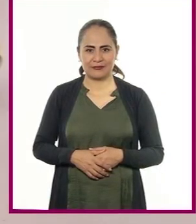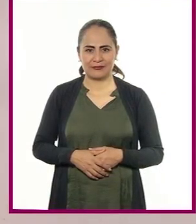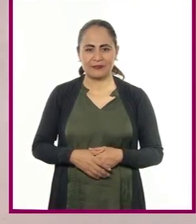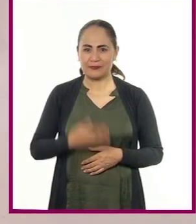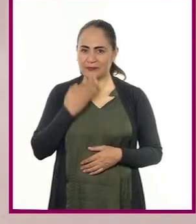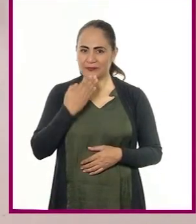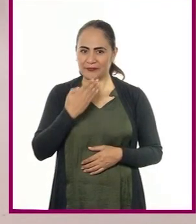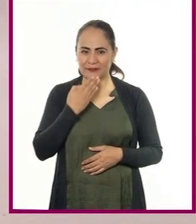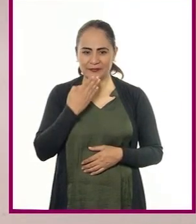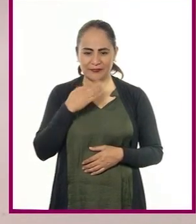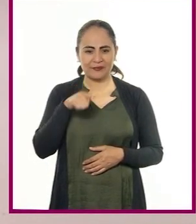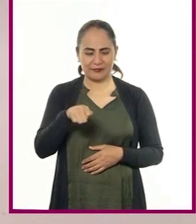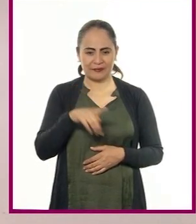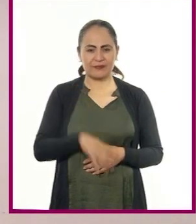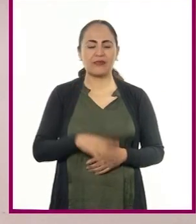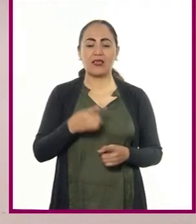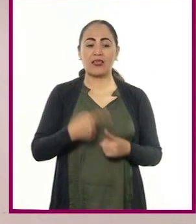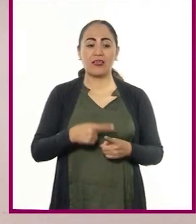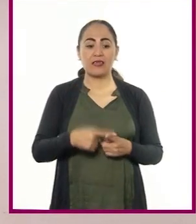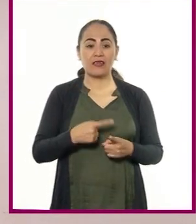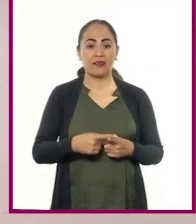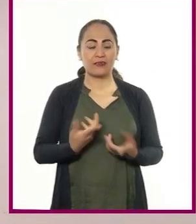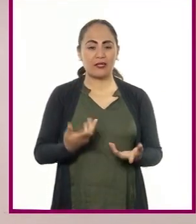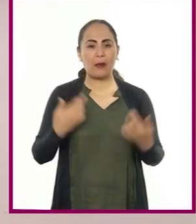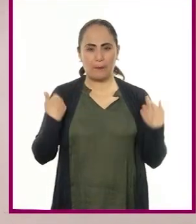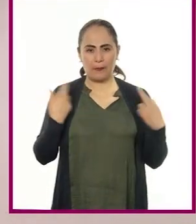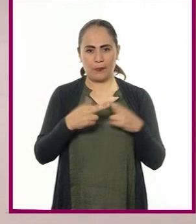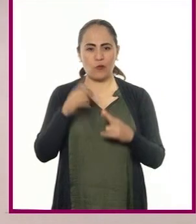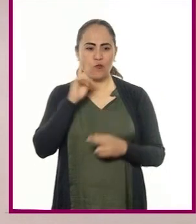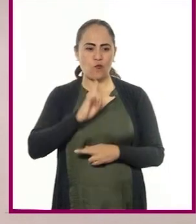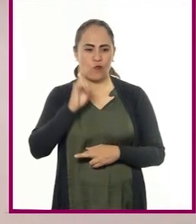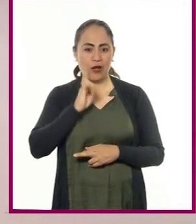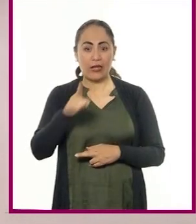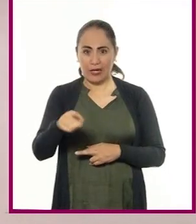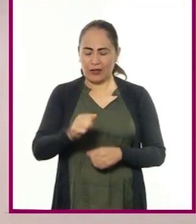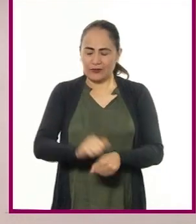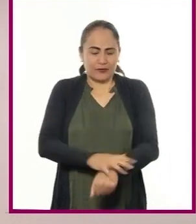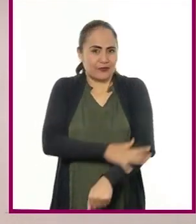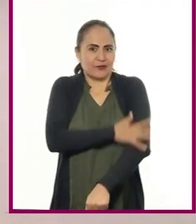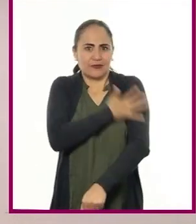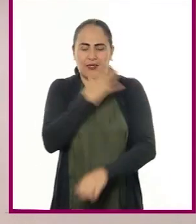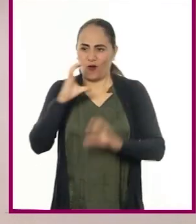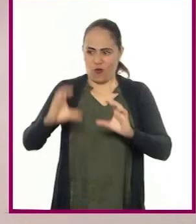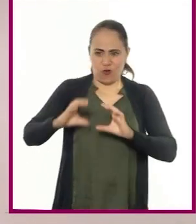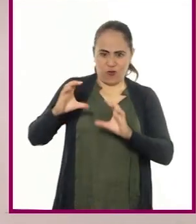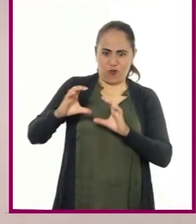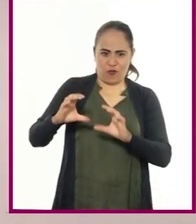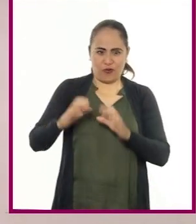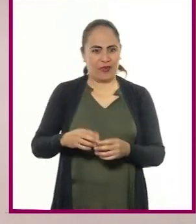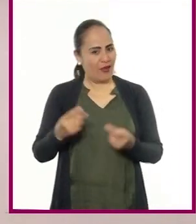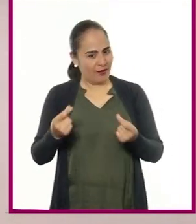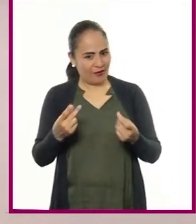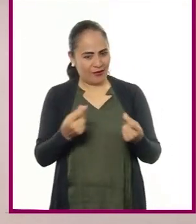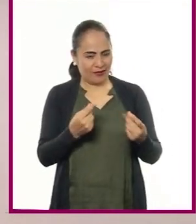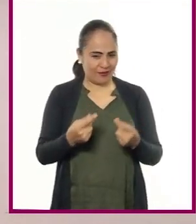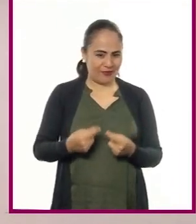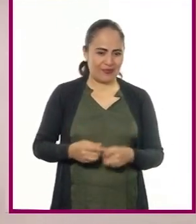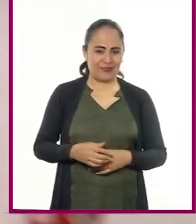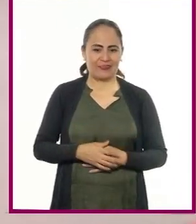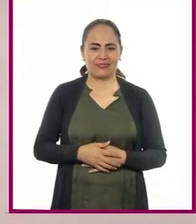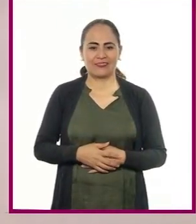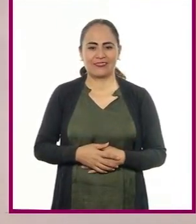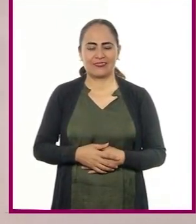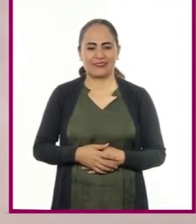Bien, aquí está. ¿Quién se quedó? Maestra. ¡Otra! La maestra ya se emocionó. Espérense. ¡Sale, Dani! Muy bien,